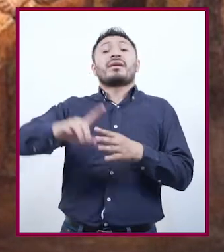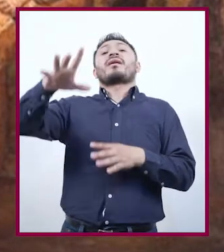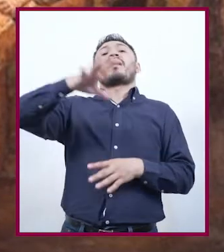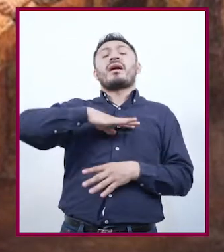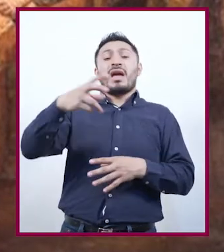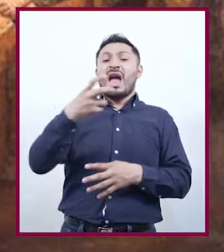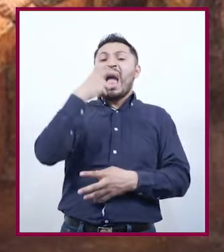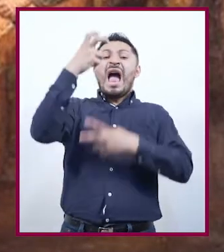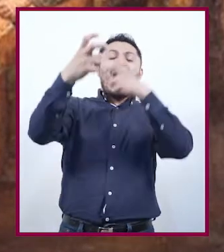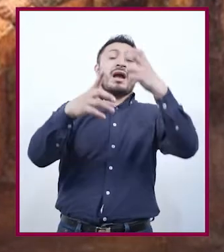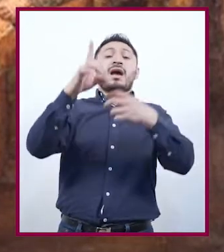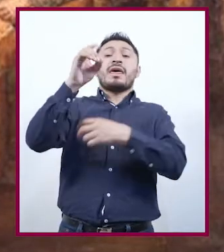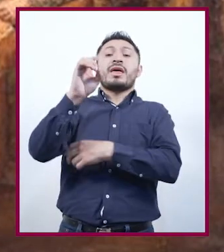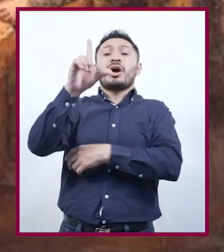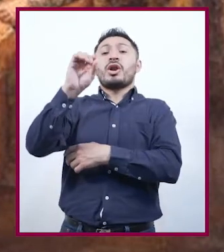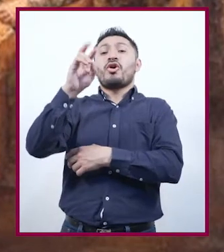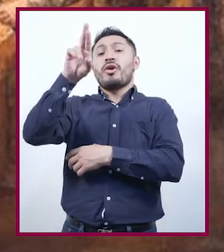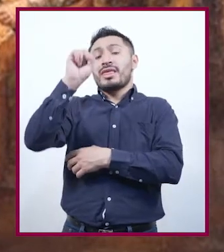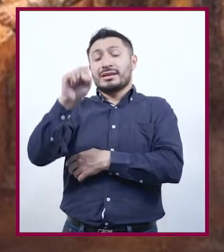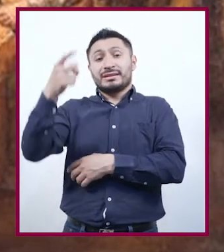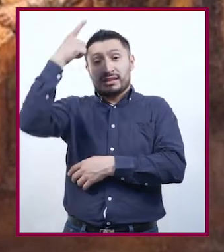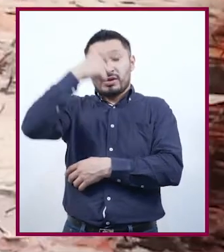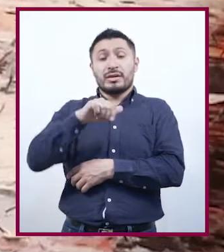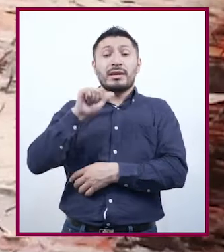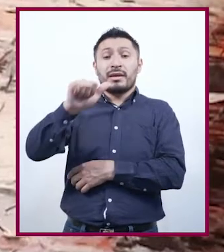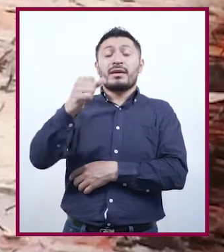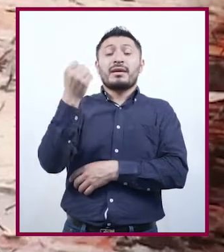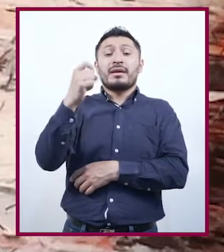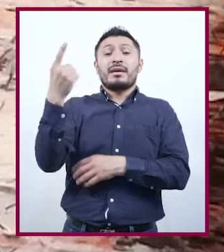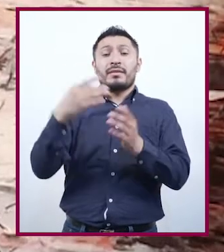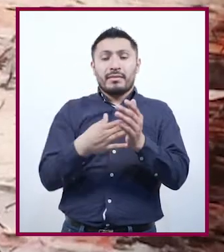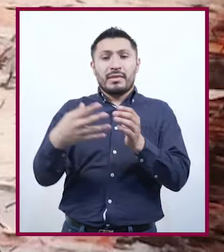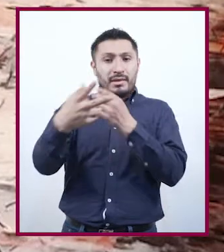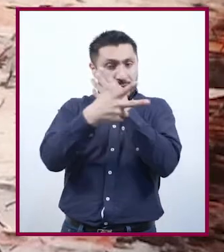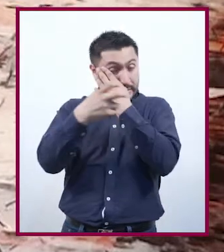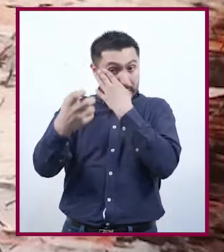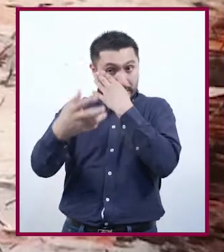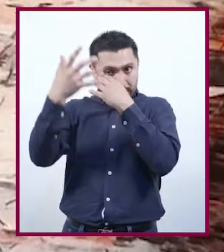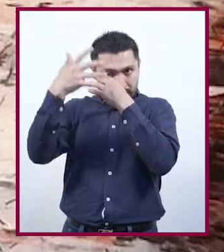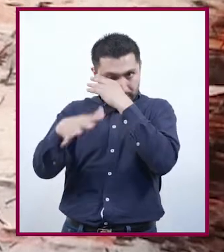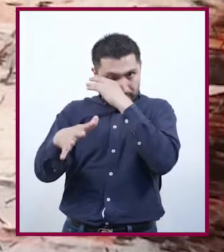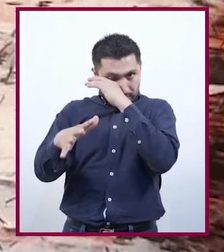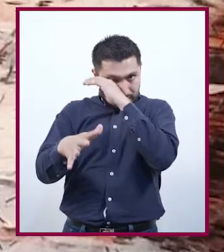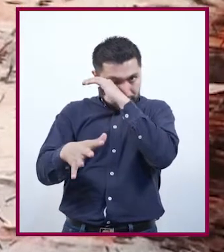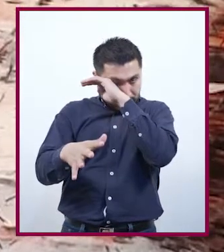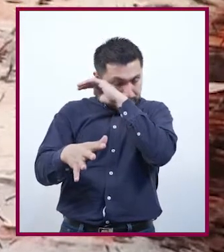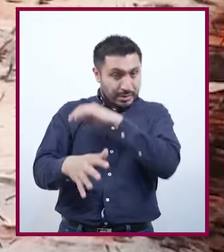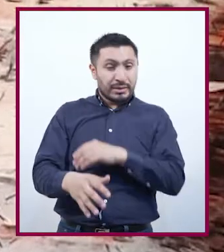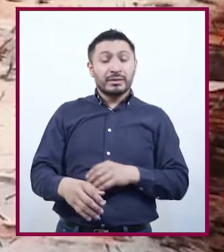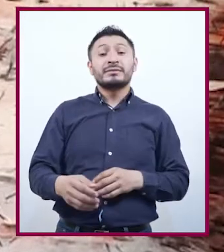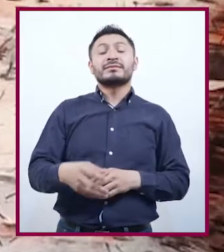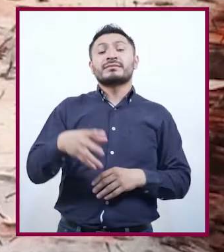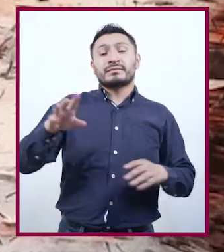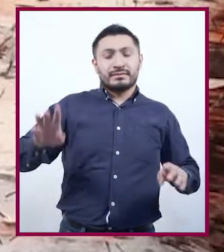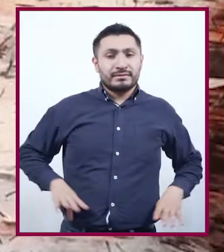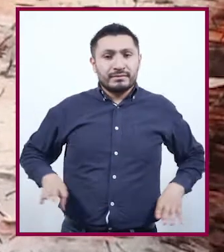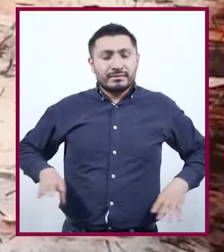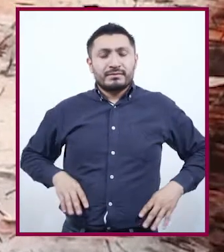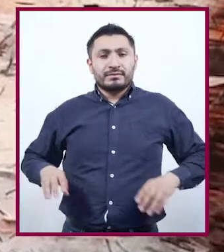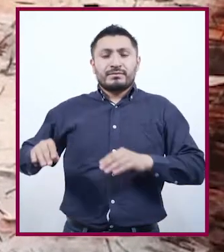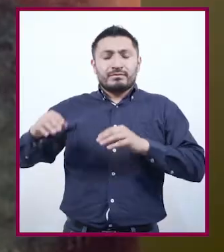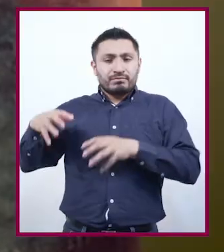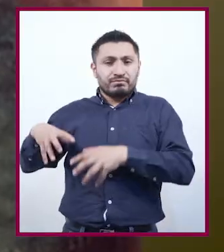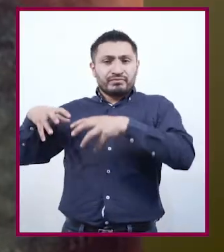iniciación. Surge con el Grito de Dolores, la noche del 16 de septiembre de 1810, y se caracteriza por